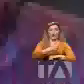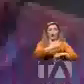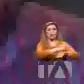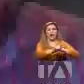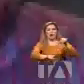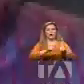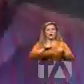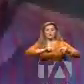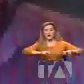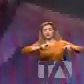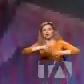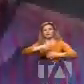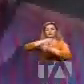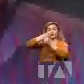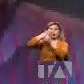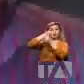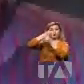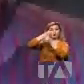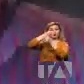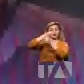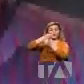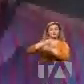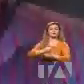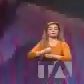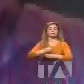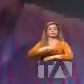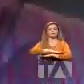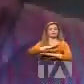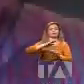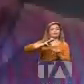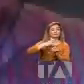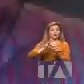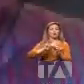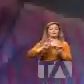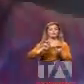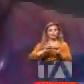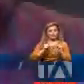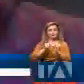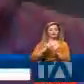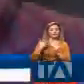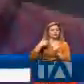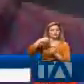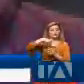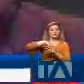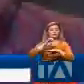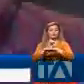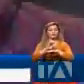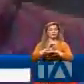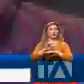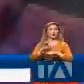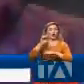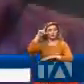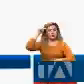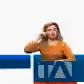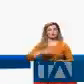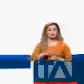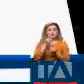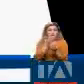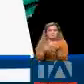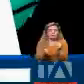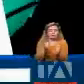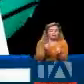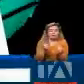altas autoridades y mejorar la seguridad de las plataformas electrónicas del Estado. En el documento no se especifica qué tipo de información se